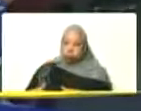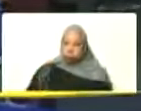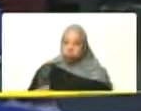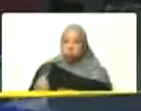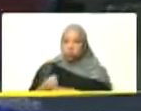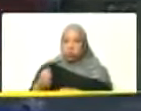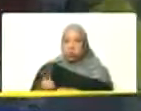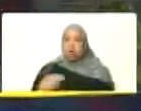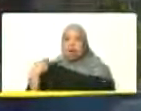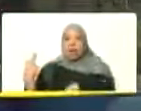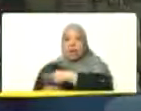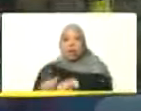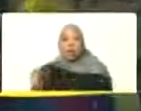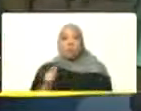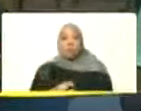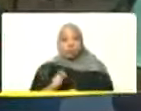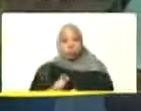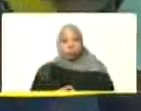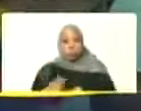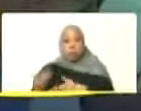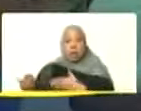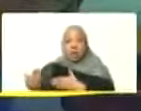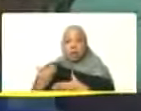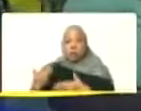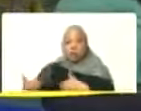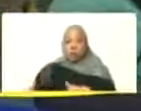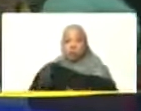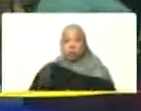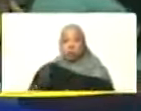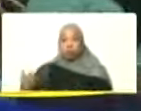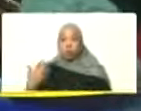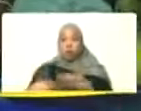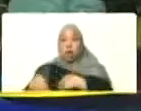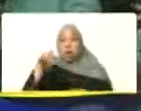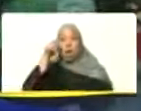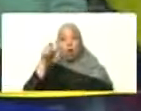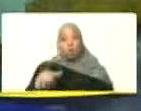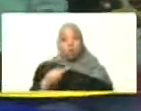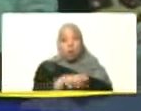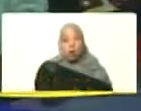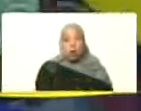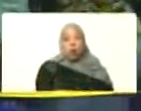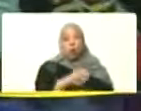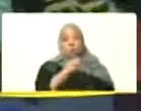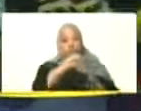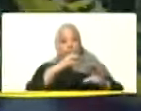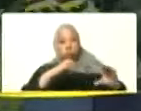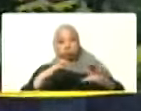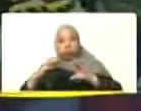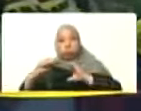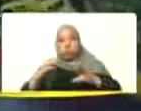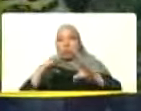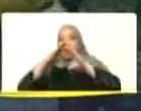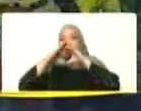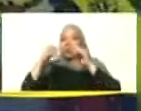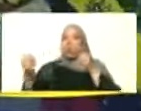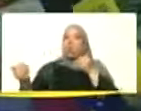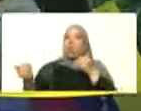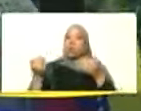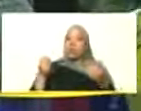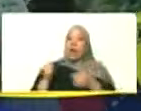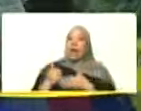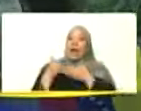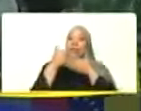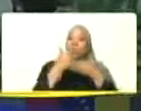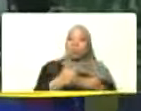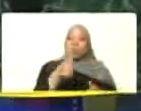mayor esfuerzo, puso al servicio del pueblo. Maquinarias, equipos, camiones, tractores, todos al servicio de